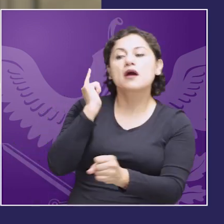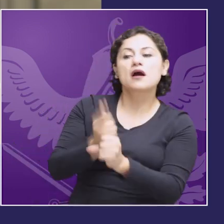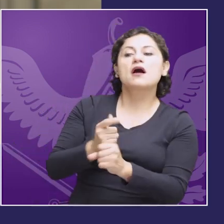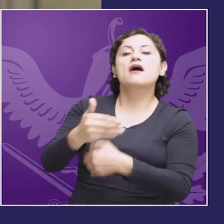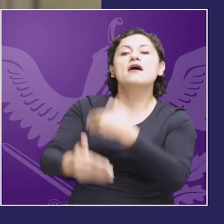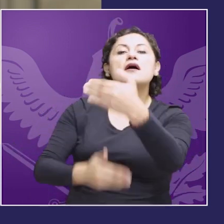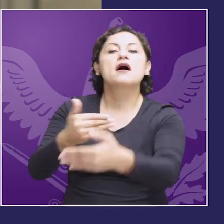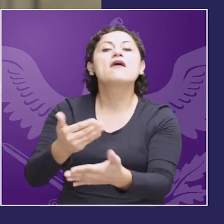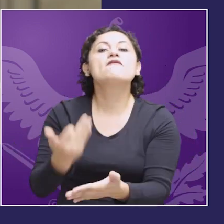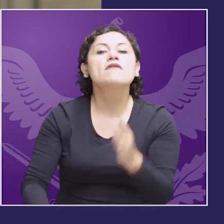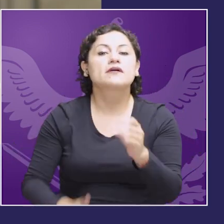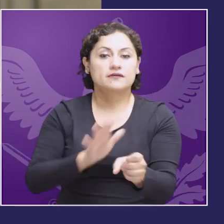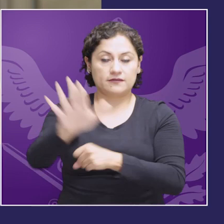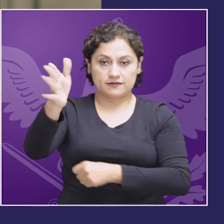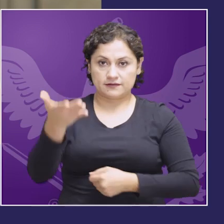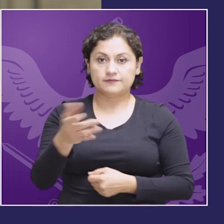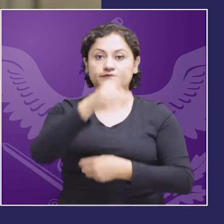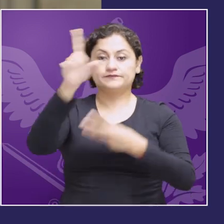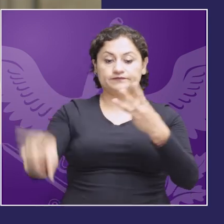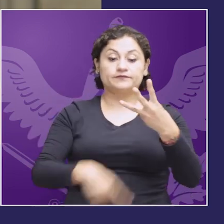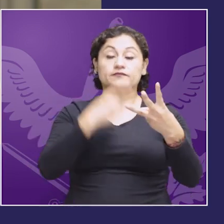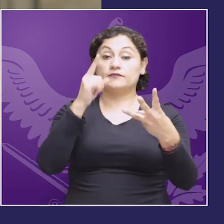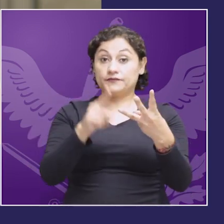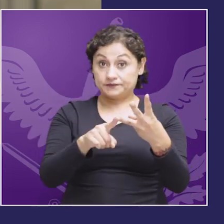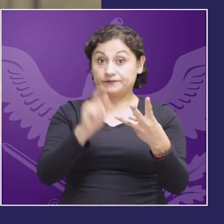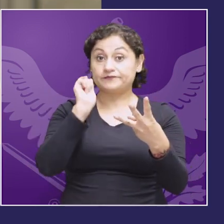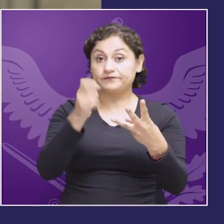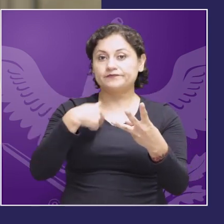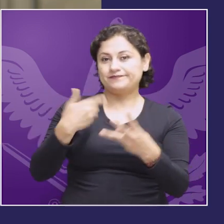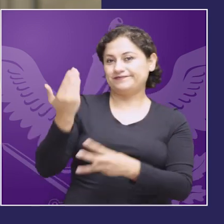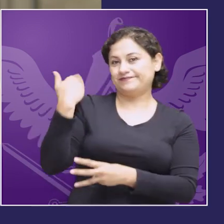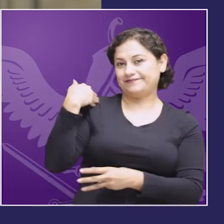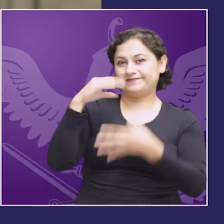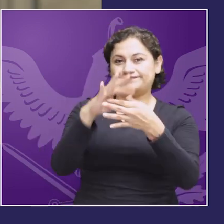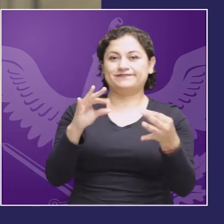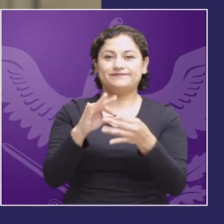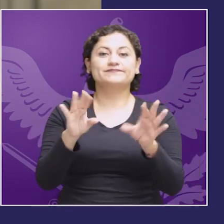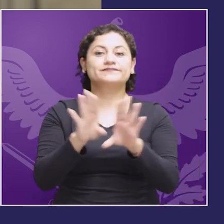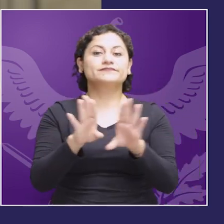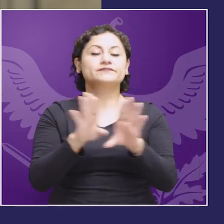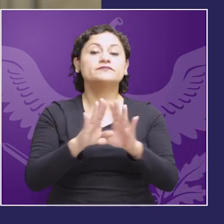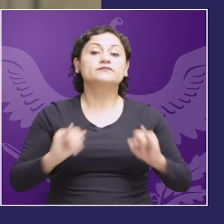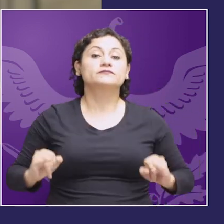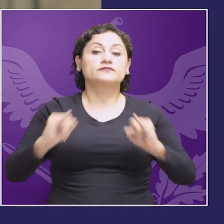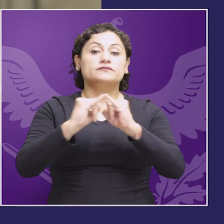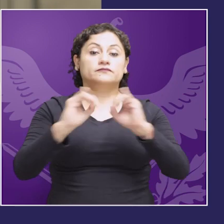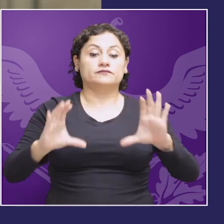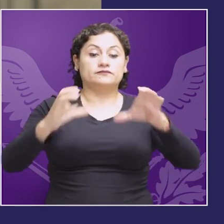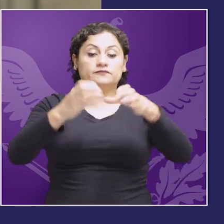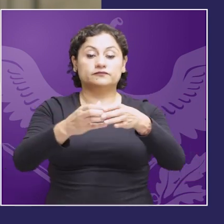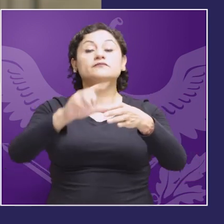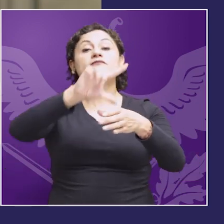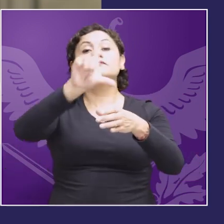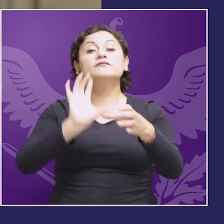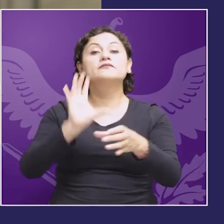y qué cosas en el fondo necesitamos avanzar y mejorar. Y luego, en un tercer eje, hablaba yo de